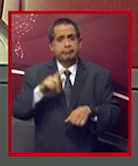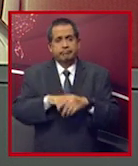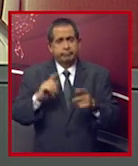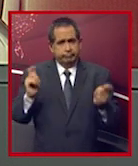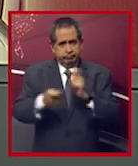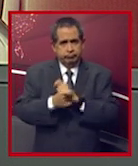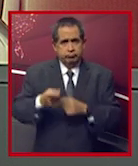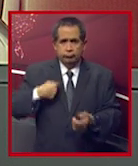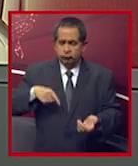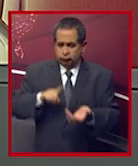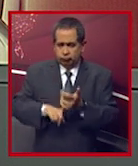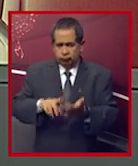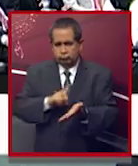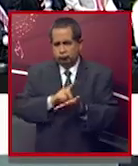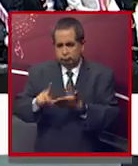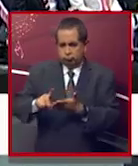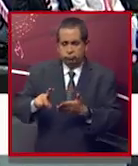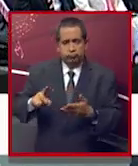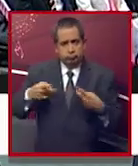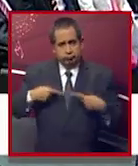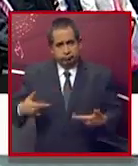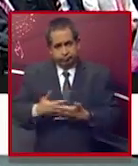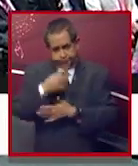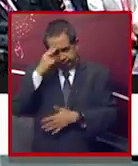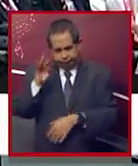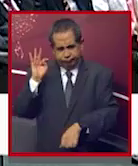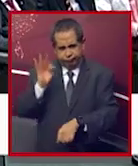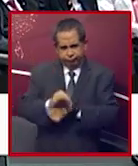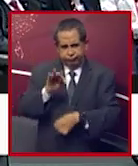que defenderá los derechos de las y los mexicanos.